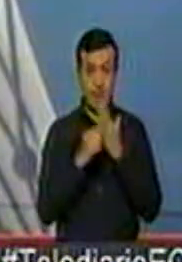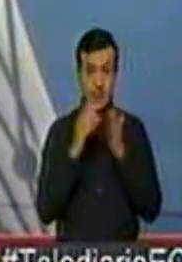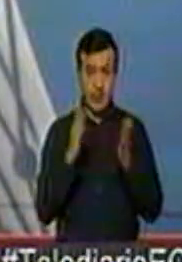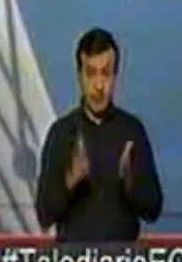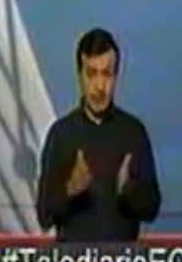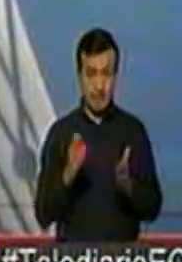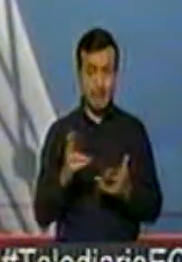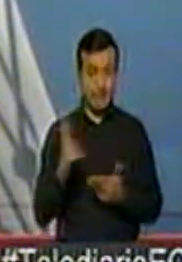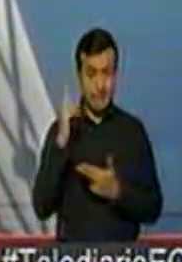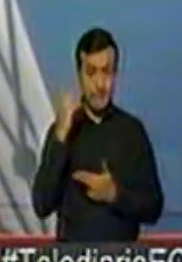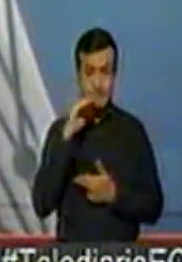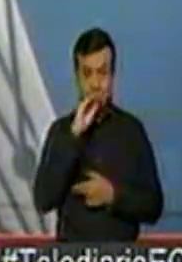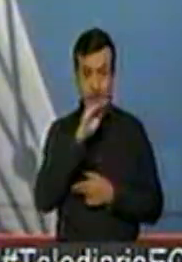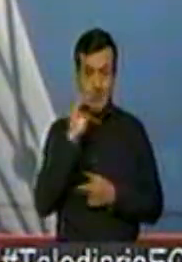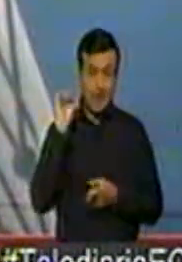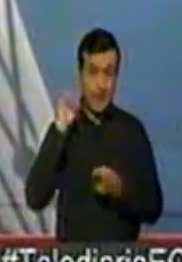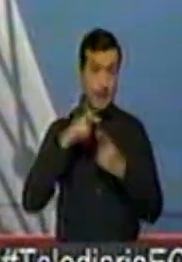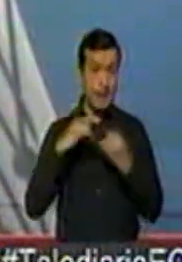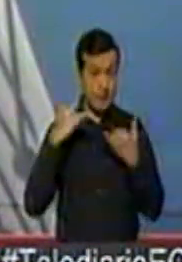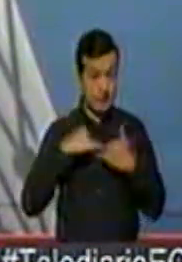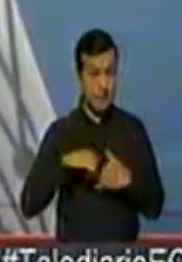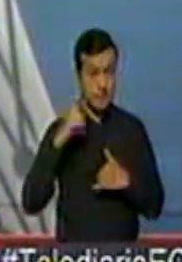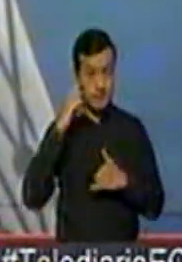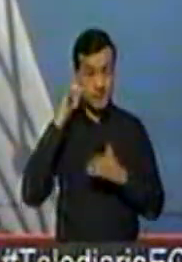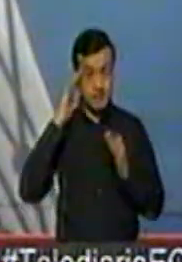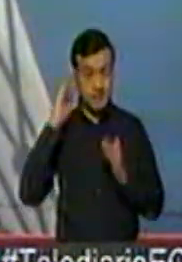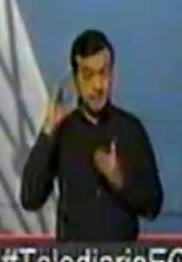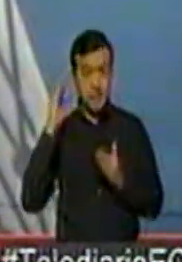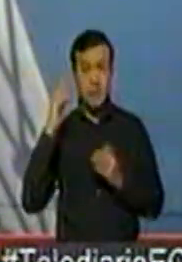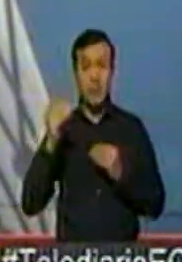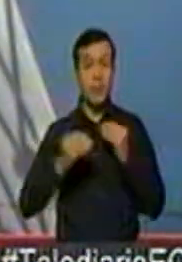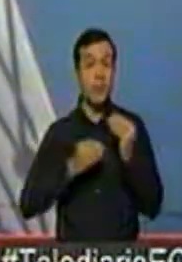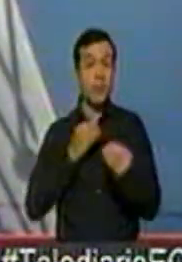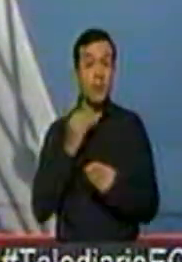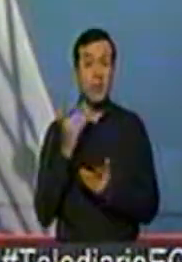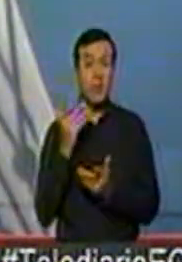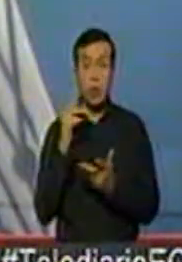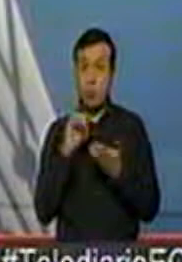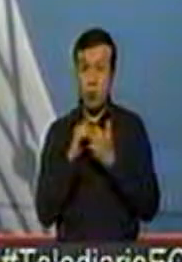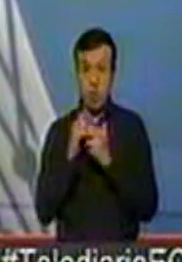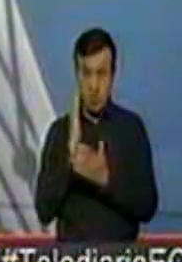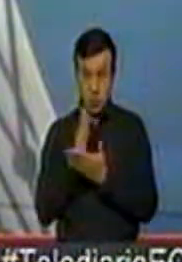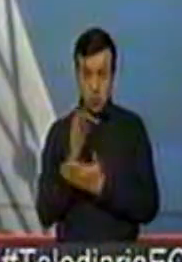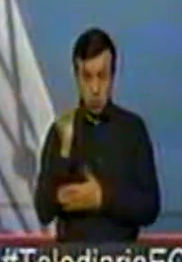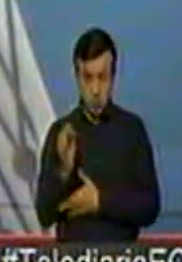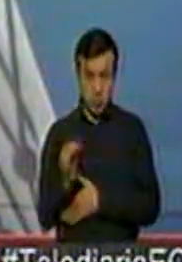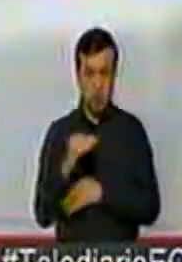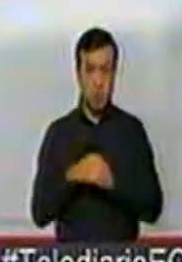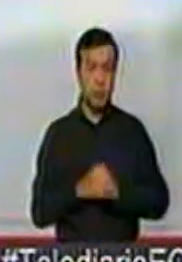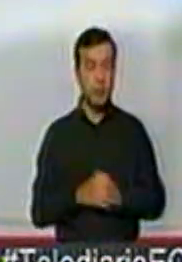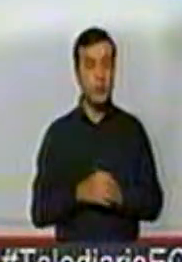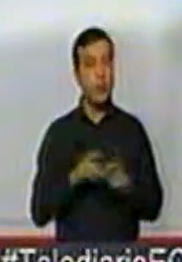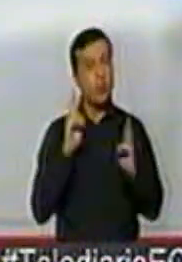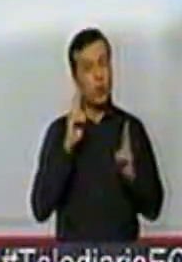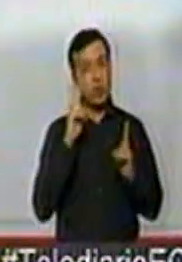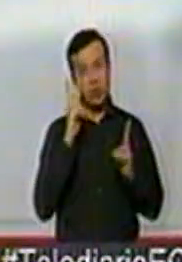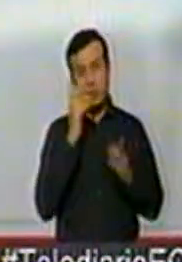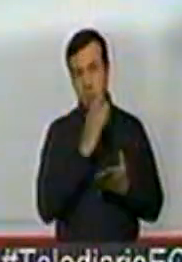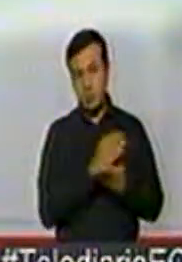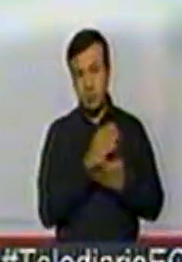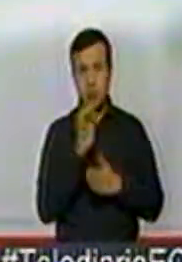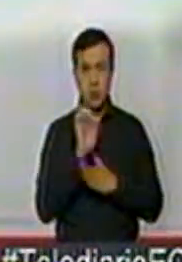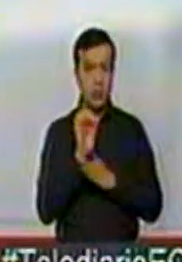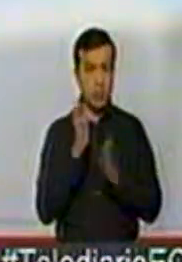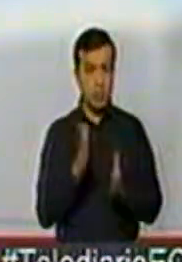de Defensa. ¿Todavía hay tiempo de atacar esta problemática y eliminar de raíz todos estos problemas? Esperamos que sí. Como ecuatorianos